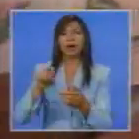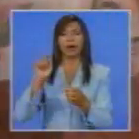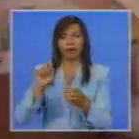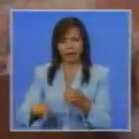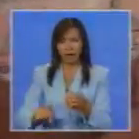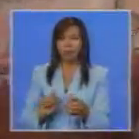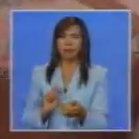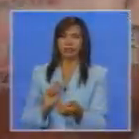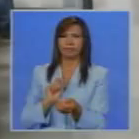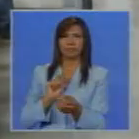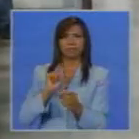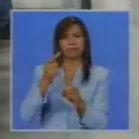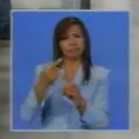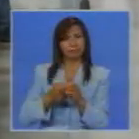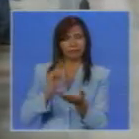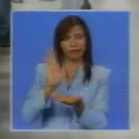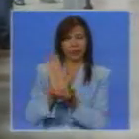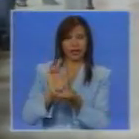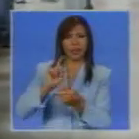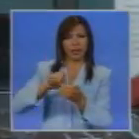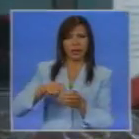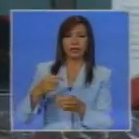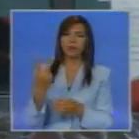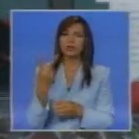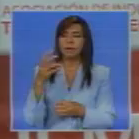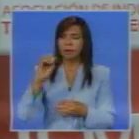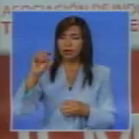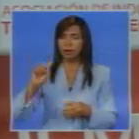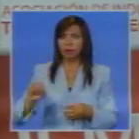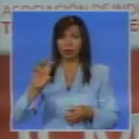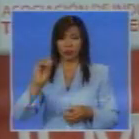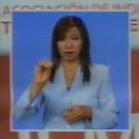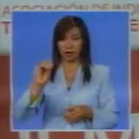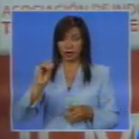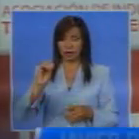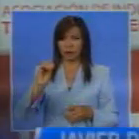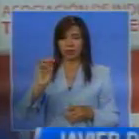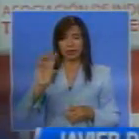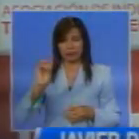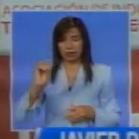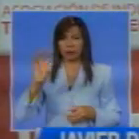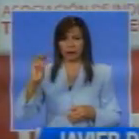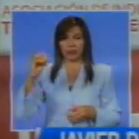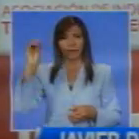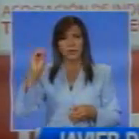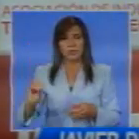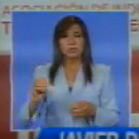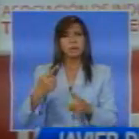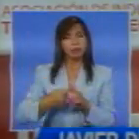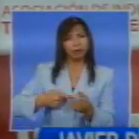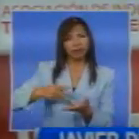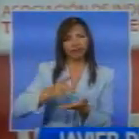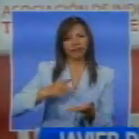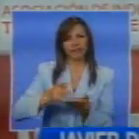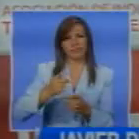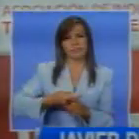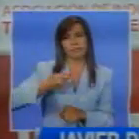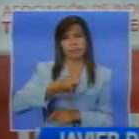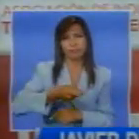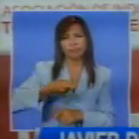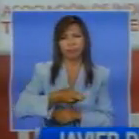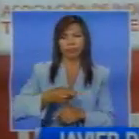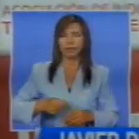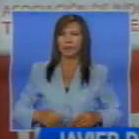el 20.6% de sus ingresos reales al IES. Coartando la libertad de la persona, del profesional y de